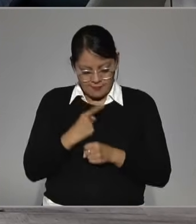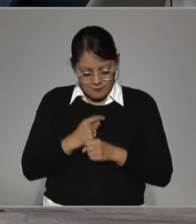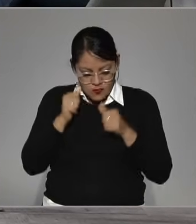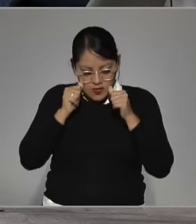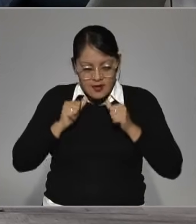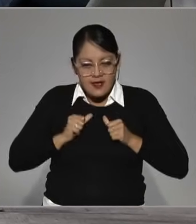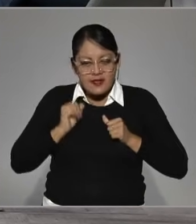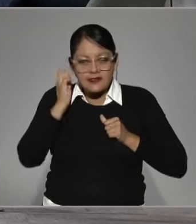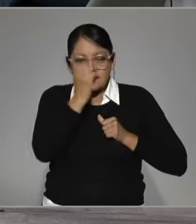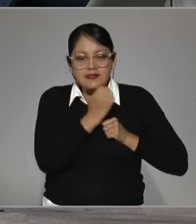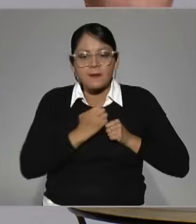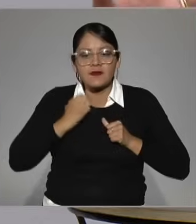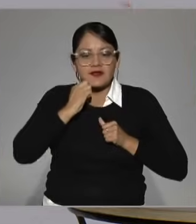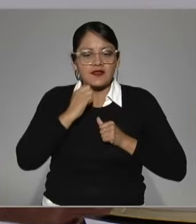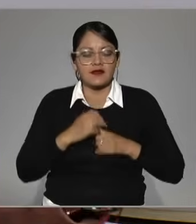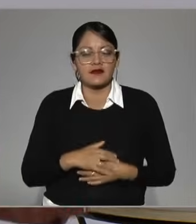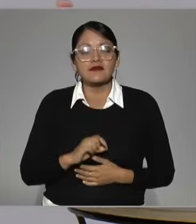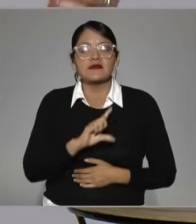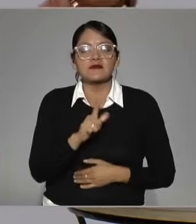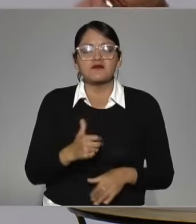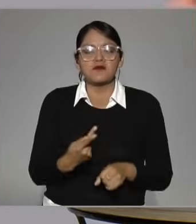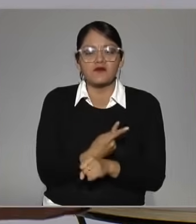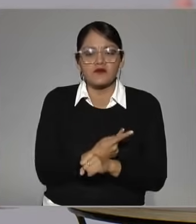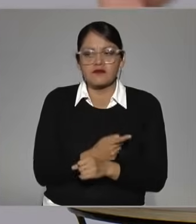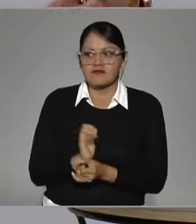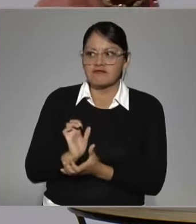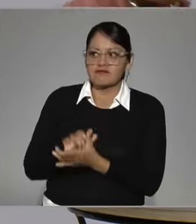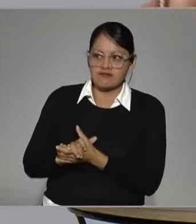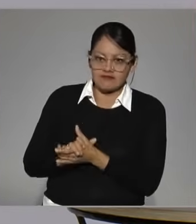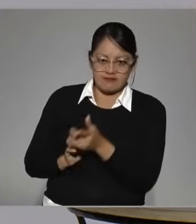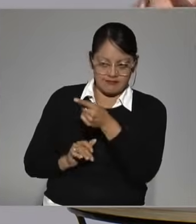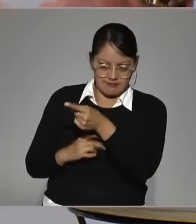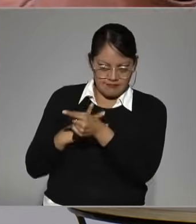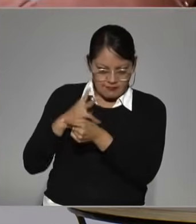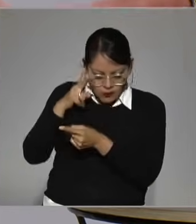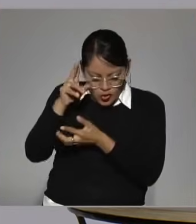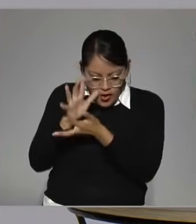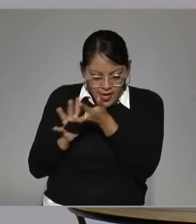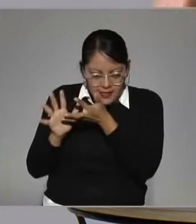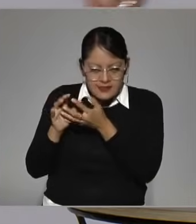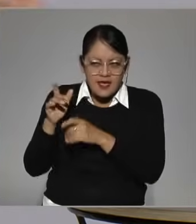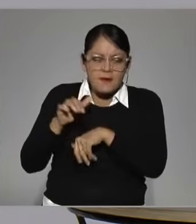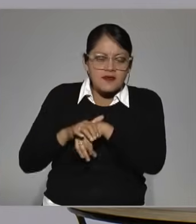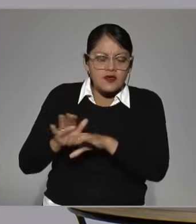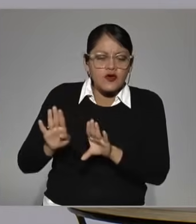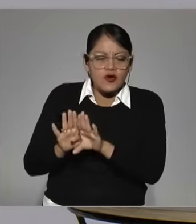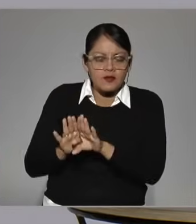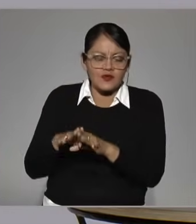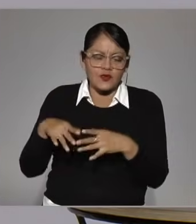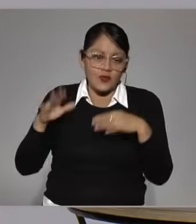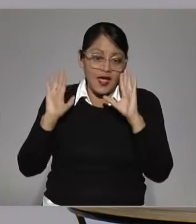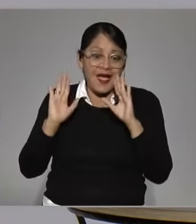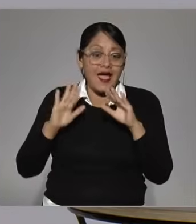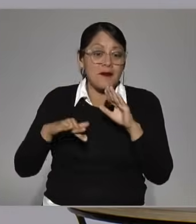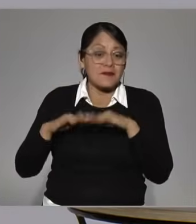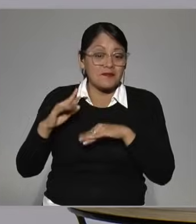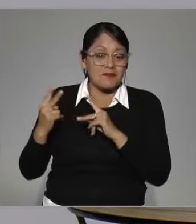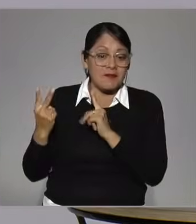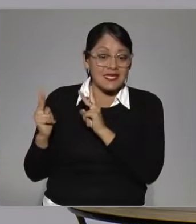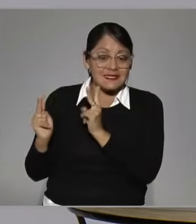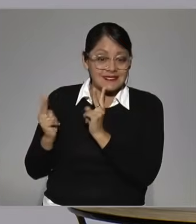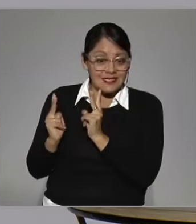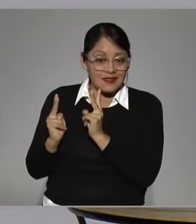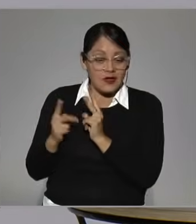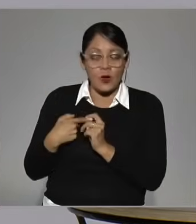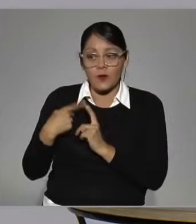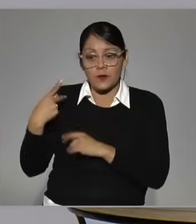nos vamos dando cuenta qué pasa con el esposo, si lo hay, con los amigos, en fin. A veces es el vecino de al lado que está viviendo